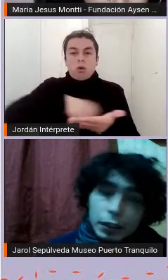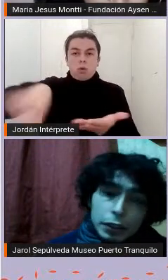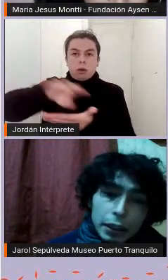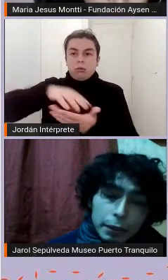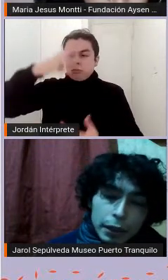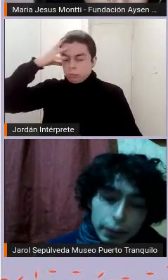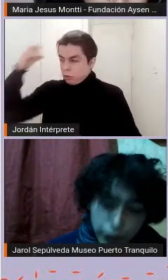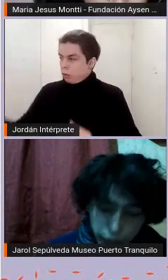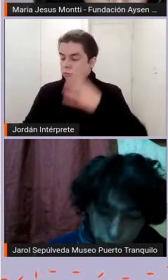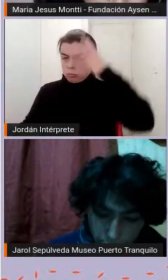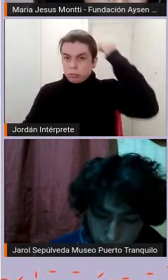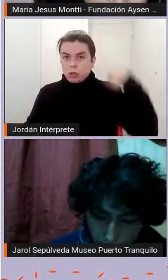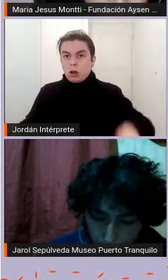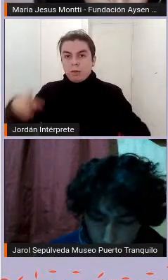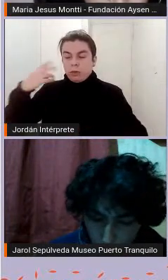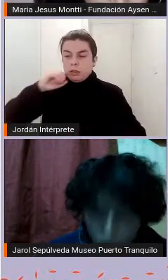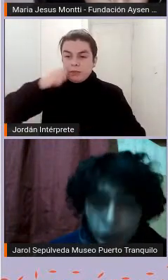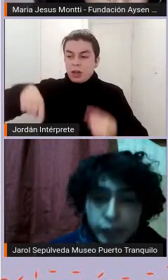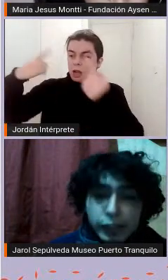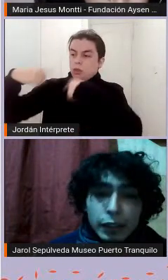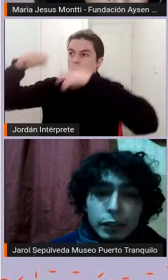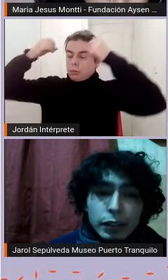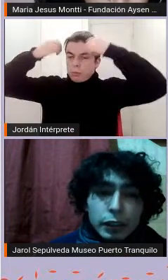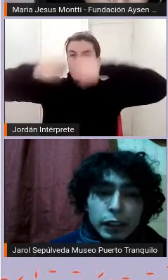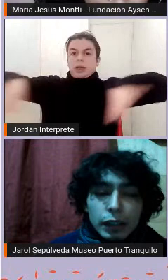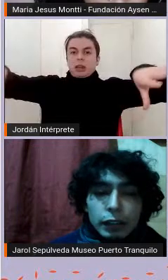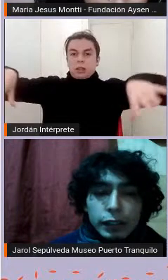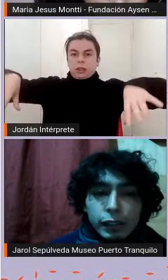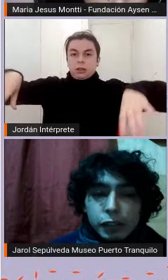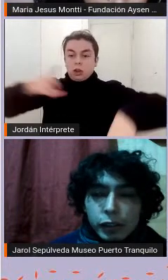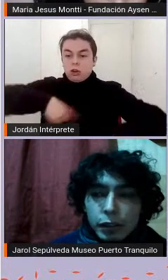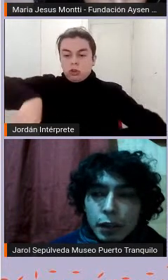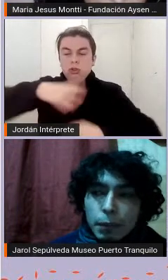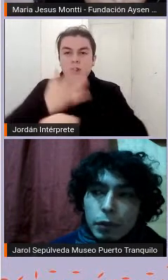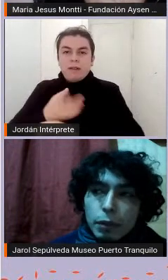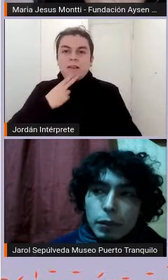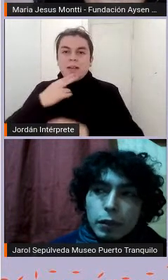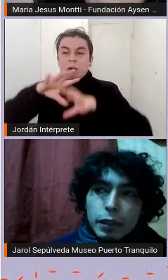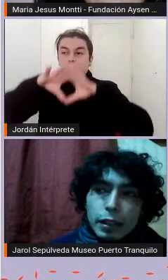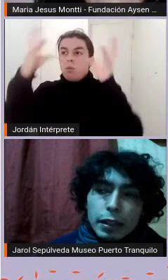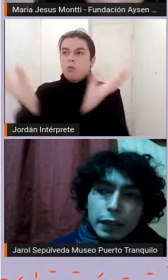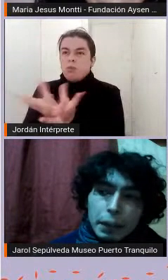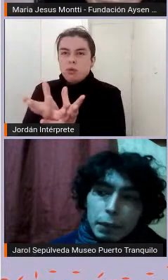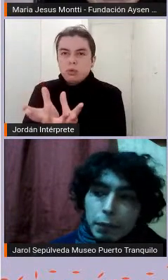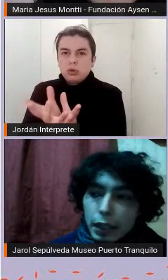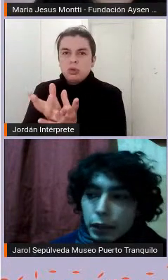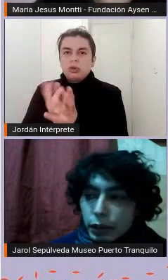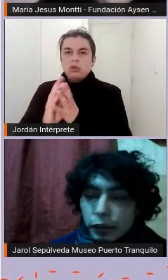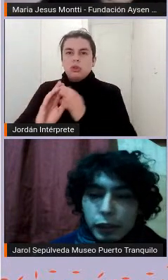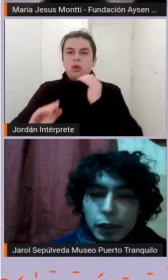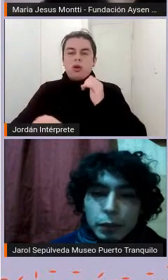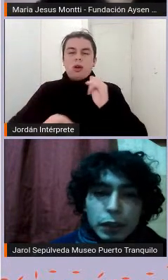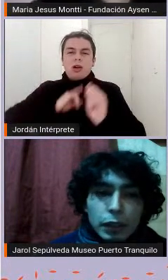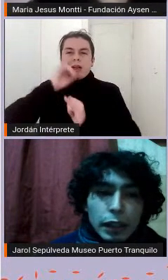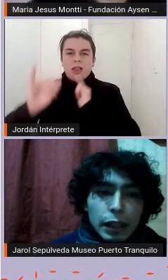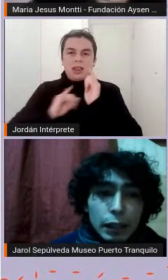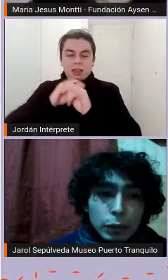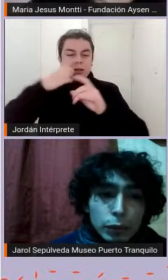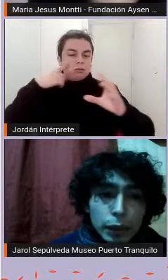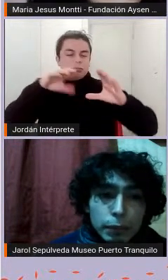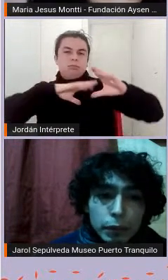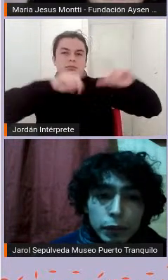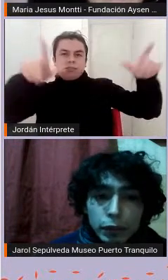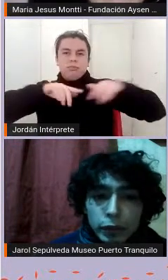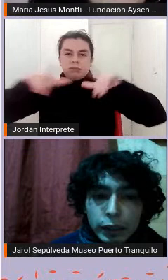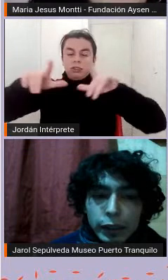pierde historia. Vivimos en un mundo globalizado en donde la globalización poco a poco va desmembrando o se va comiendo la